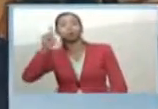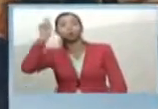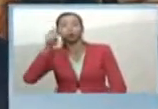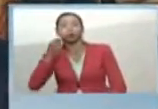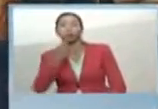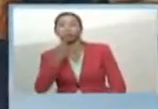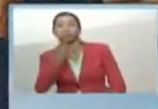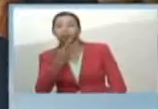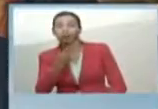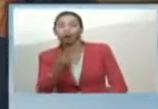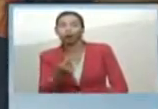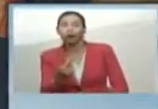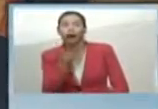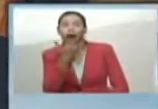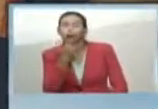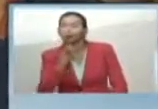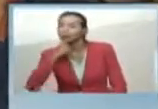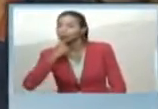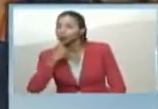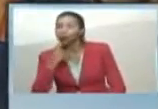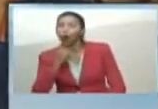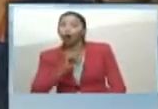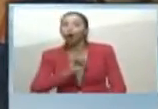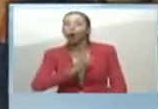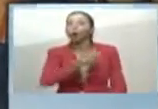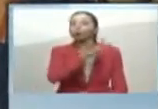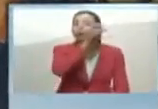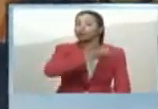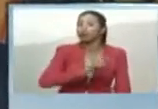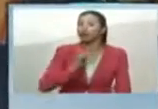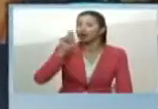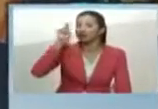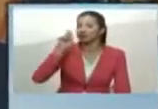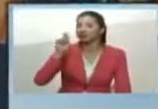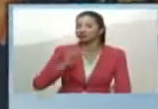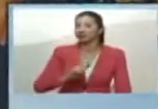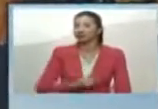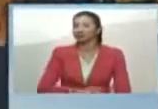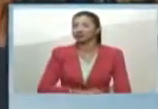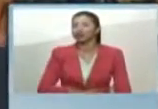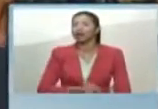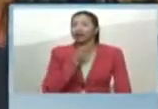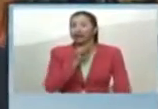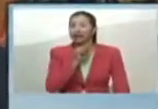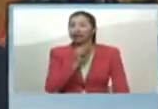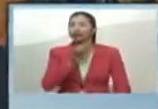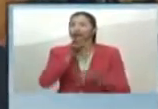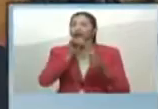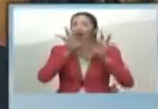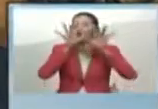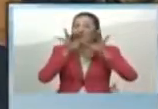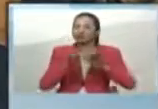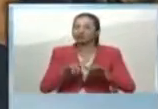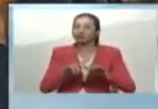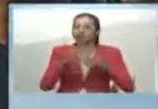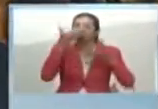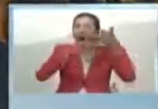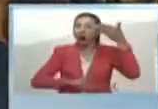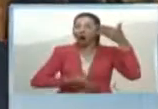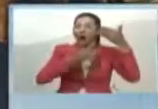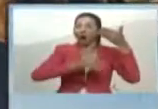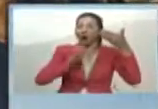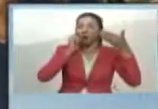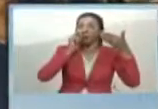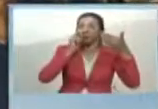una infidencia. Él dijo que otro constituyente, Alambruber Carías, había sido el redactor del decreto Carmona,